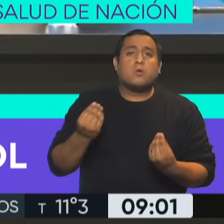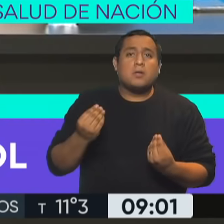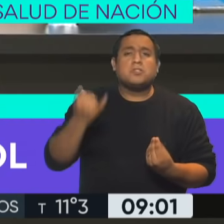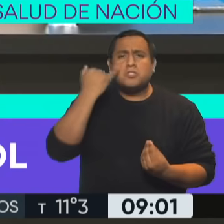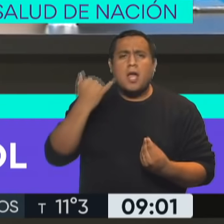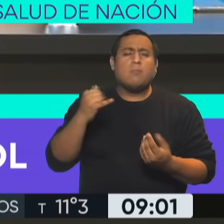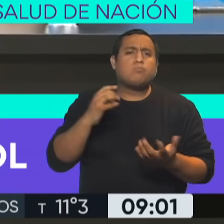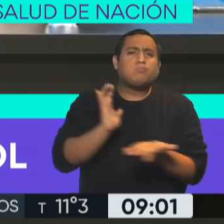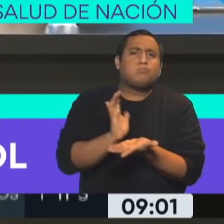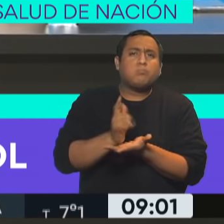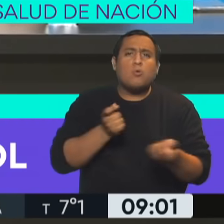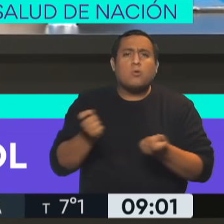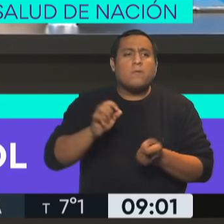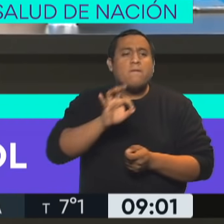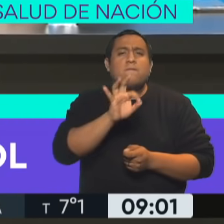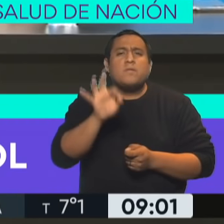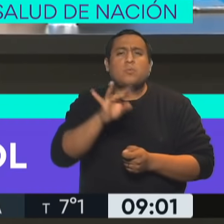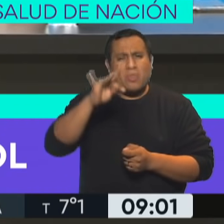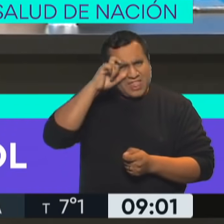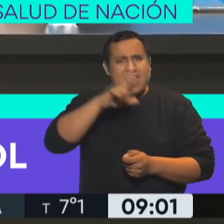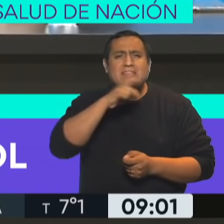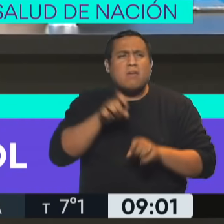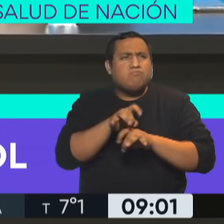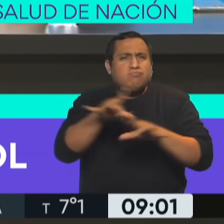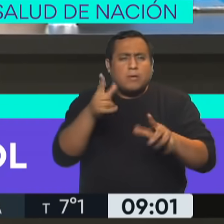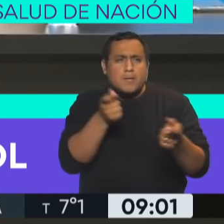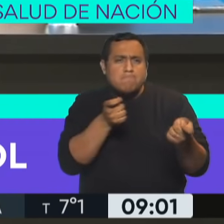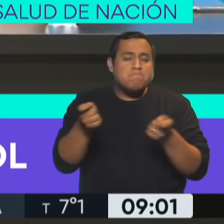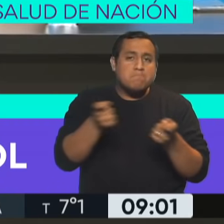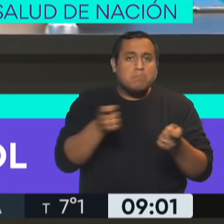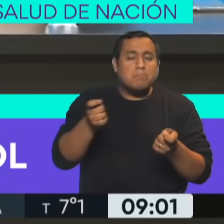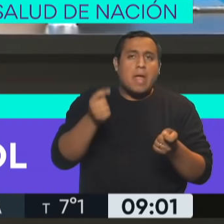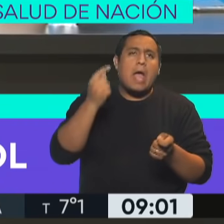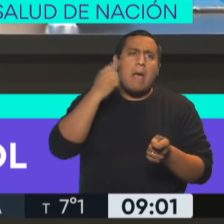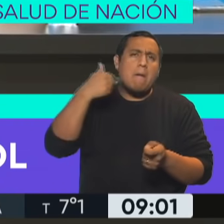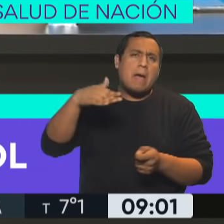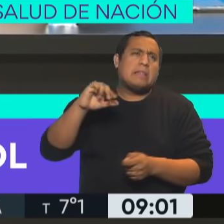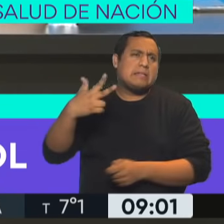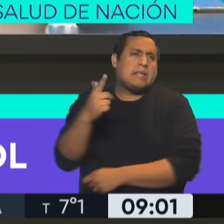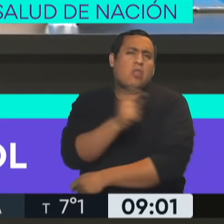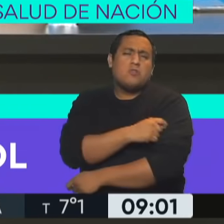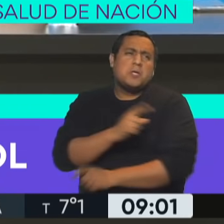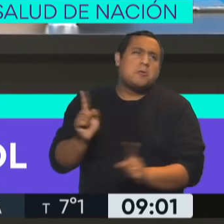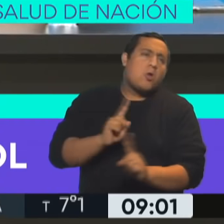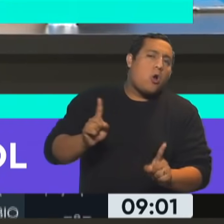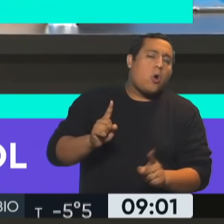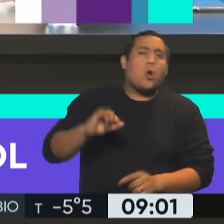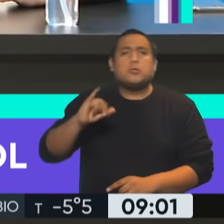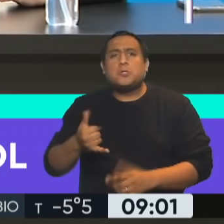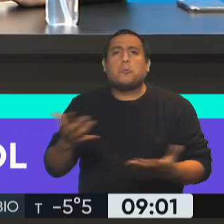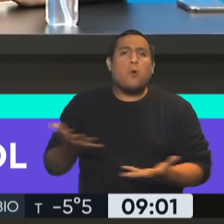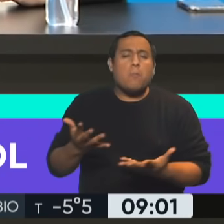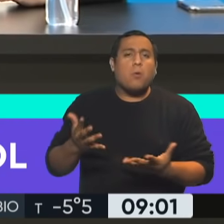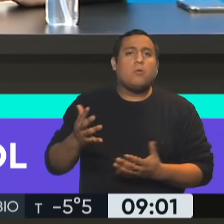el tema de la variante Delta aquí en la Argentina, si esto ha quedado casi en un plano, y una discusión puntual con aquella gente